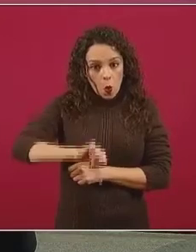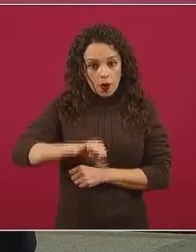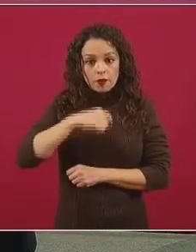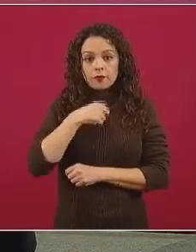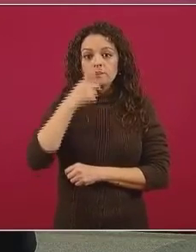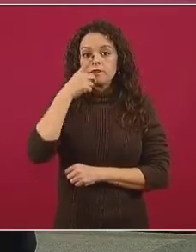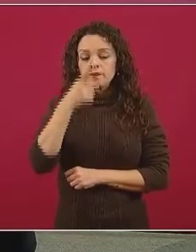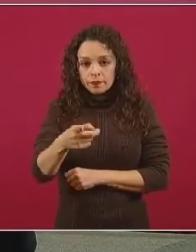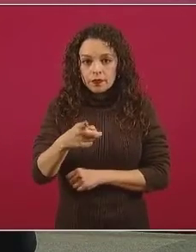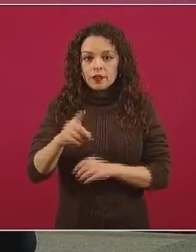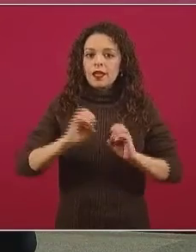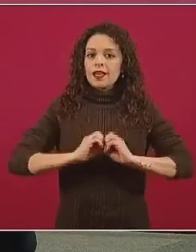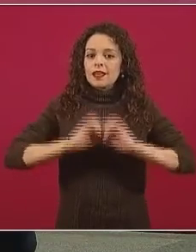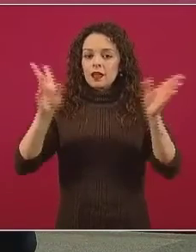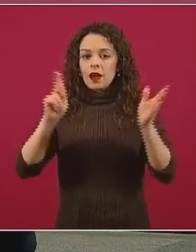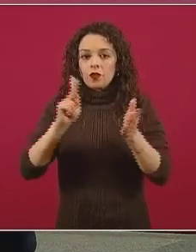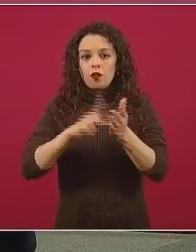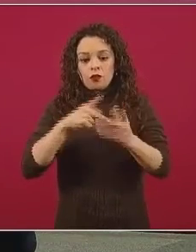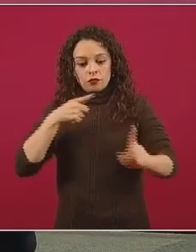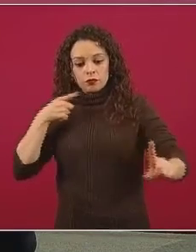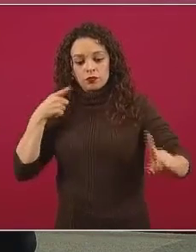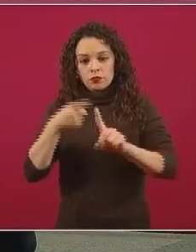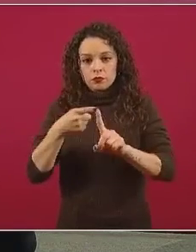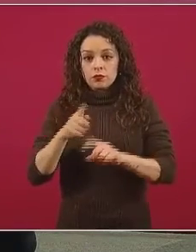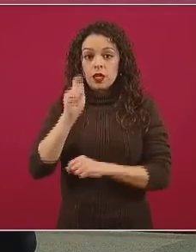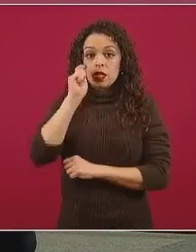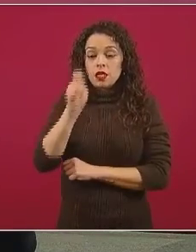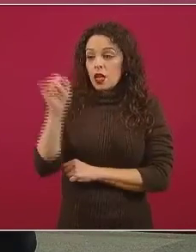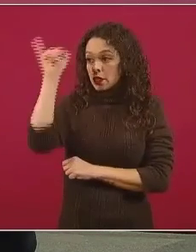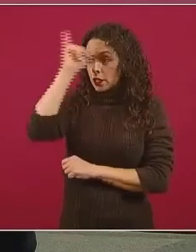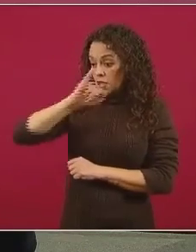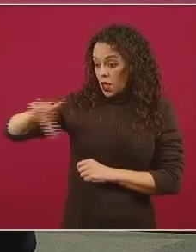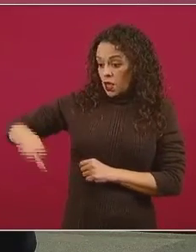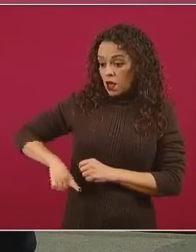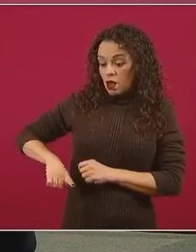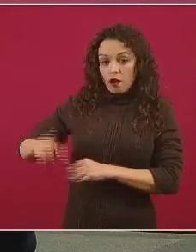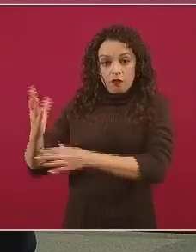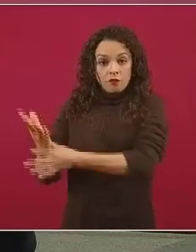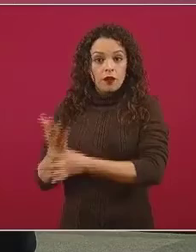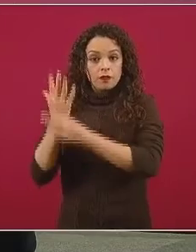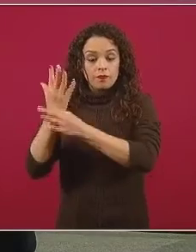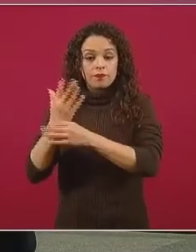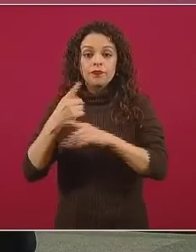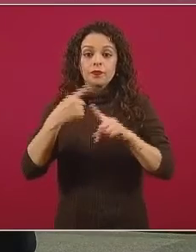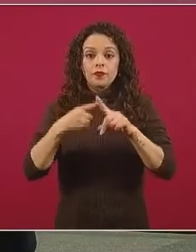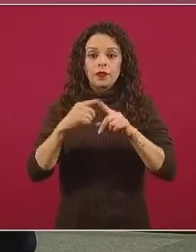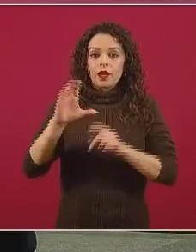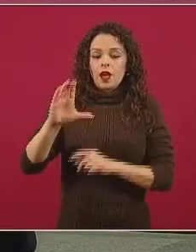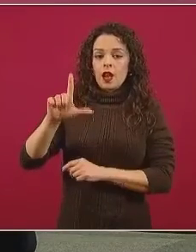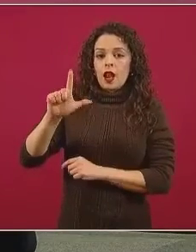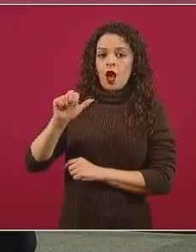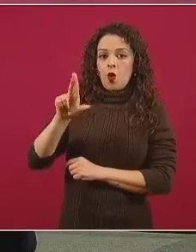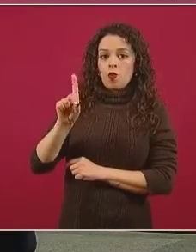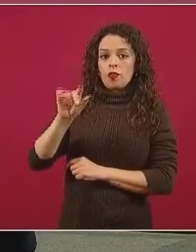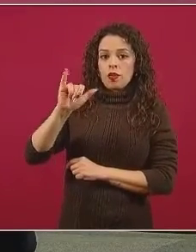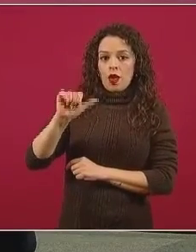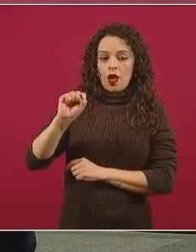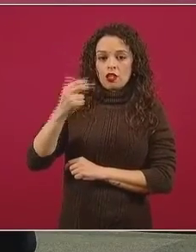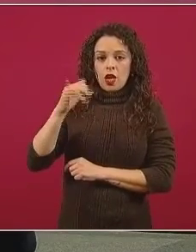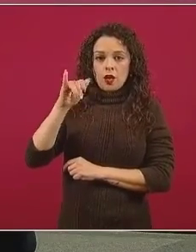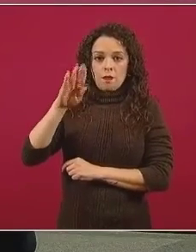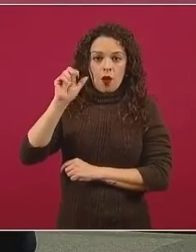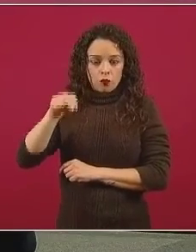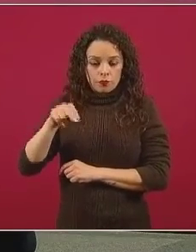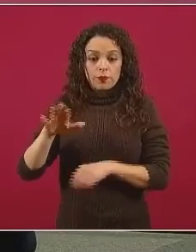al énfasis que le ha puesto la jefa de gobierno de la Ciudad de México, la doctora Claudia Sheinbaum, en 2